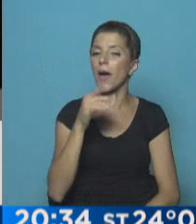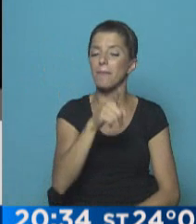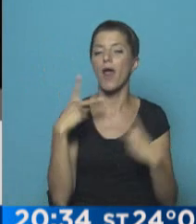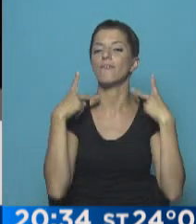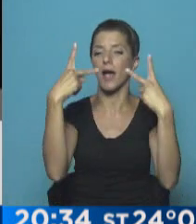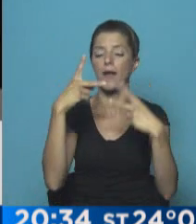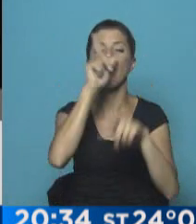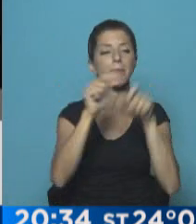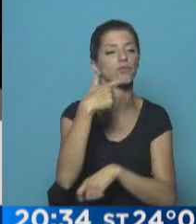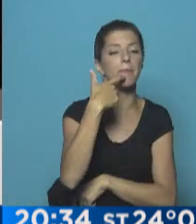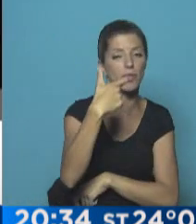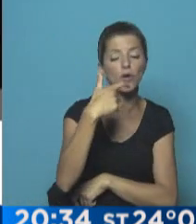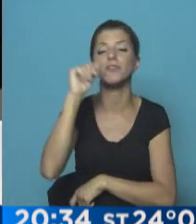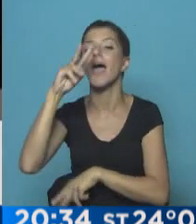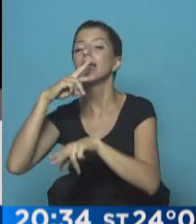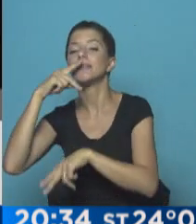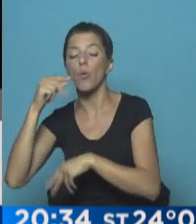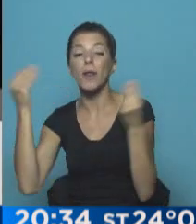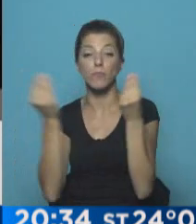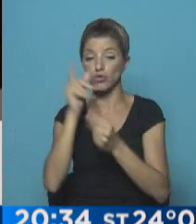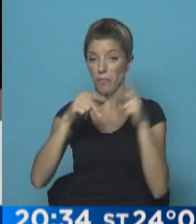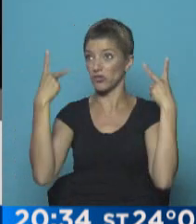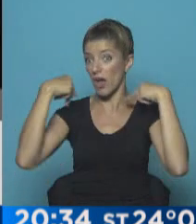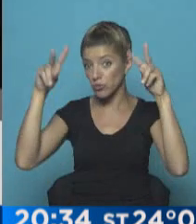muchos mendocinos, muchos turistas argentinos y del